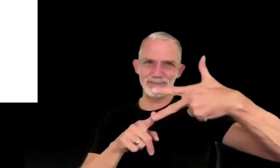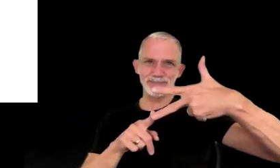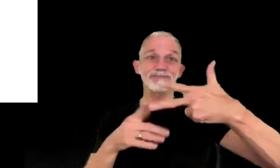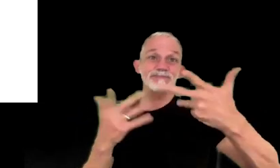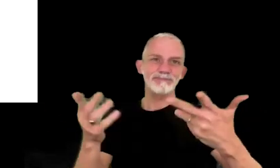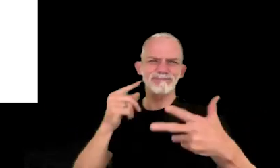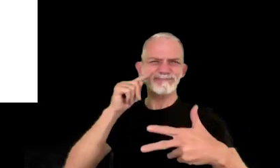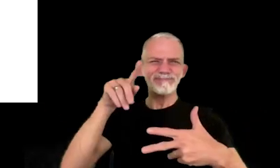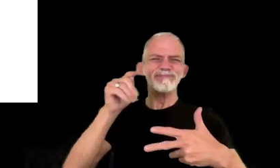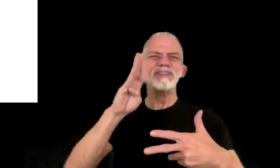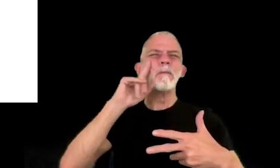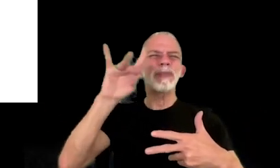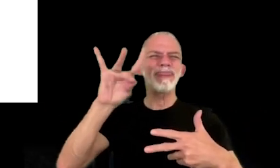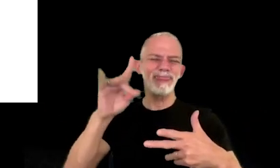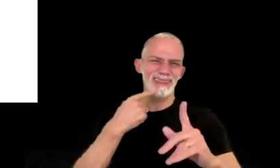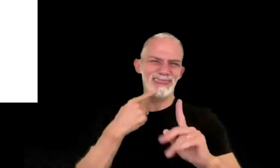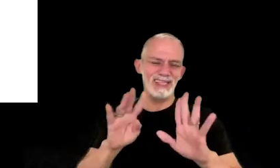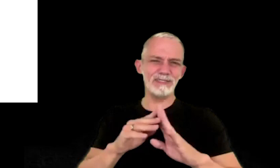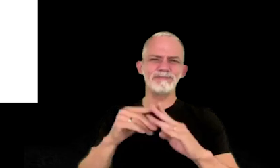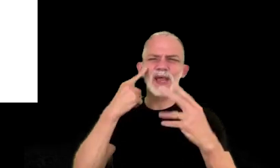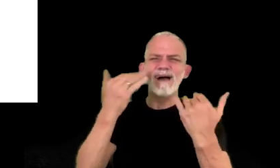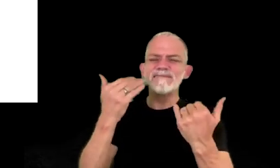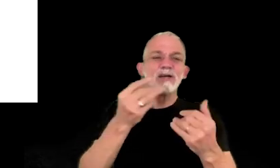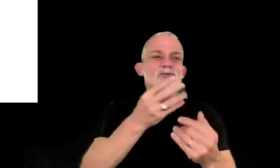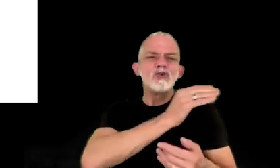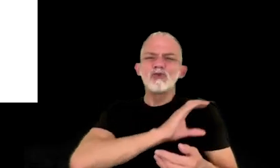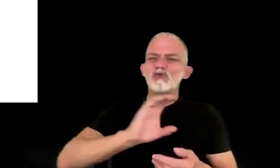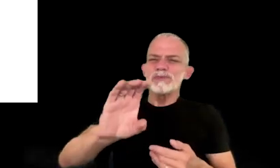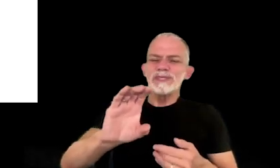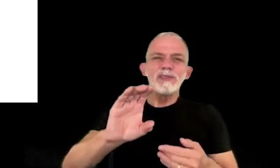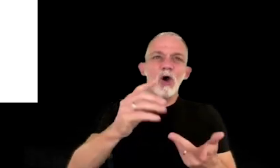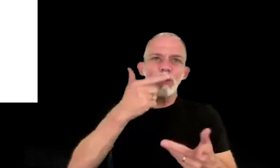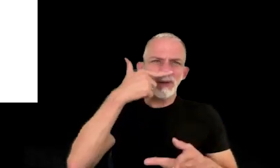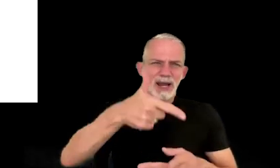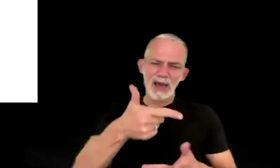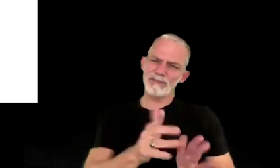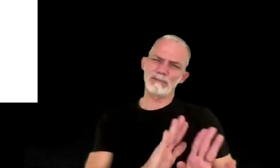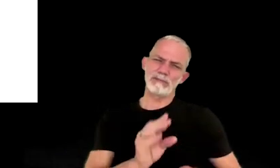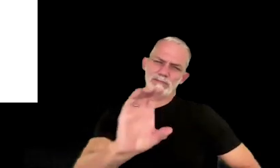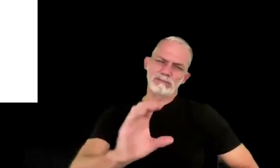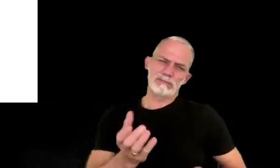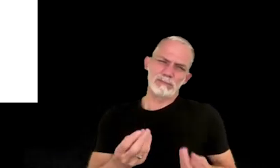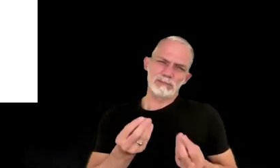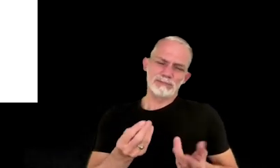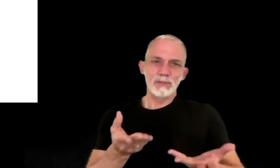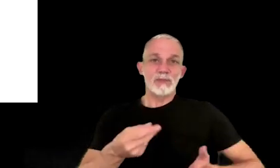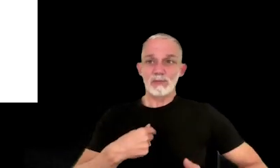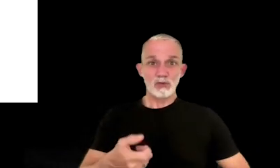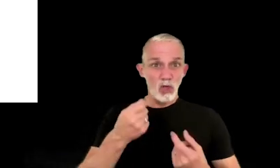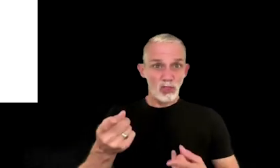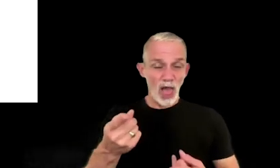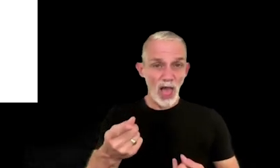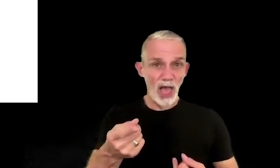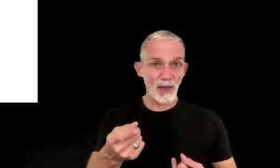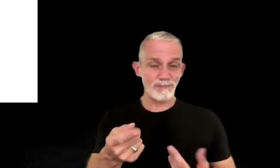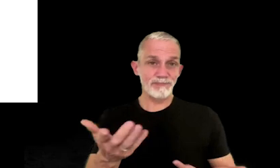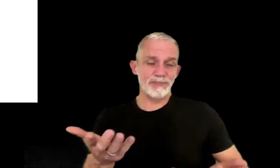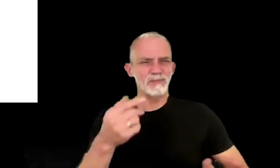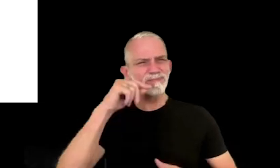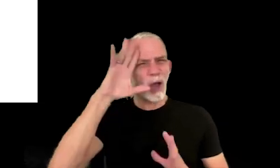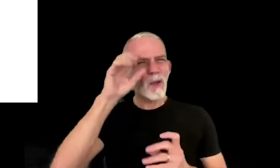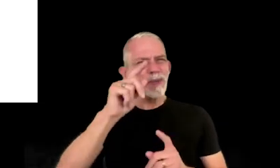BID, ¿no? Revisar los subsidios a los combustibles fósiles, que es lógico, porque yo le estoy otorgando, ¿se